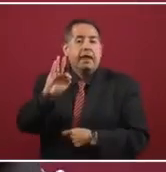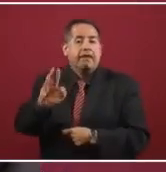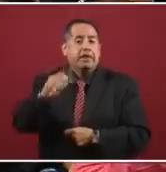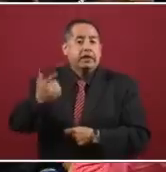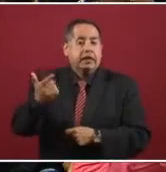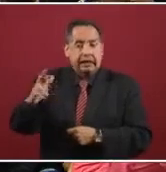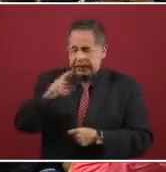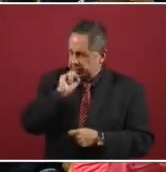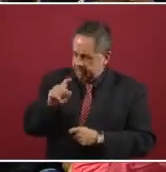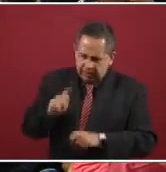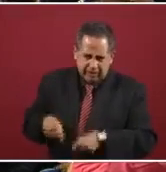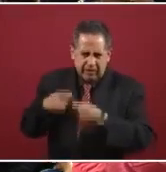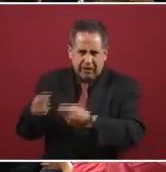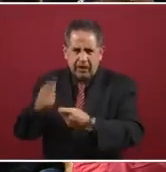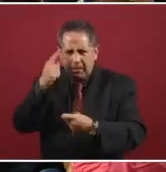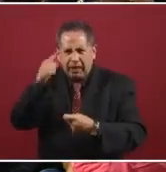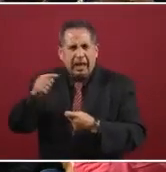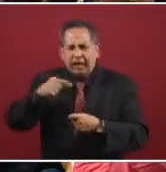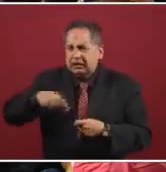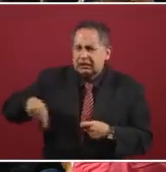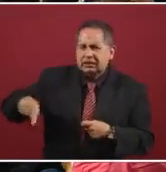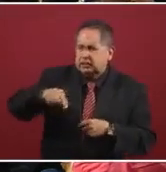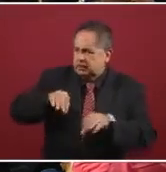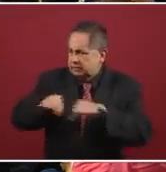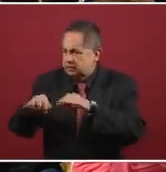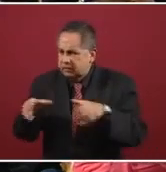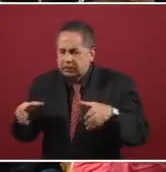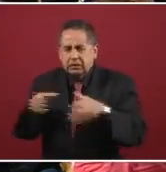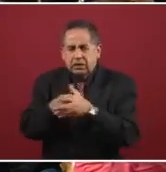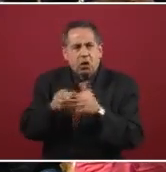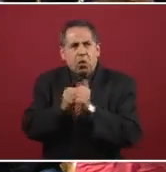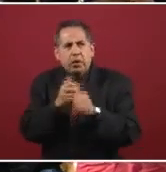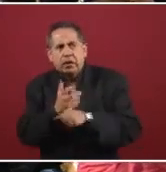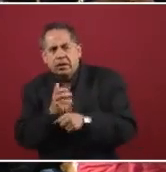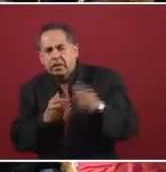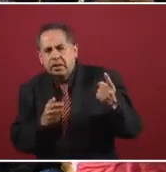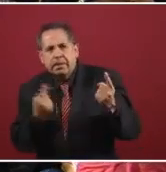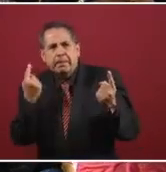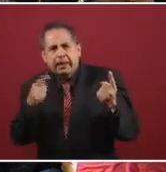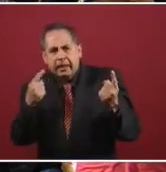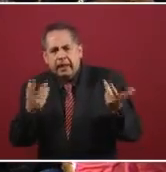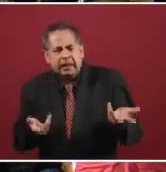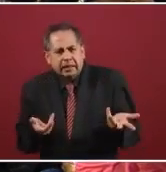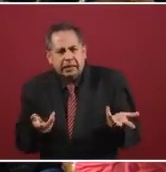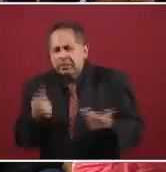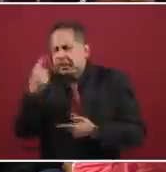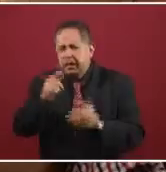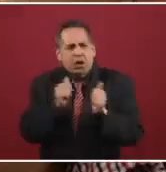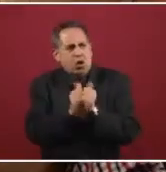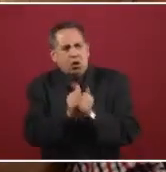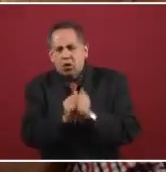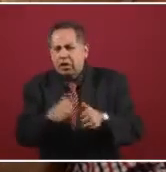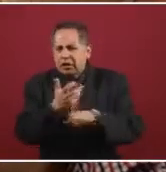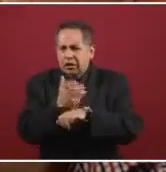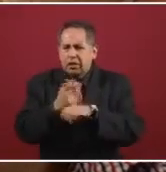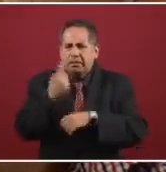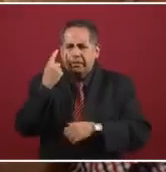de la República. ¿Para qué necesitaríamos trabajar junto con Estados Unidos? ¿O por qué tendríamos que trabajar junto con Estados